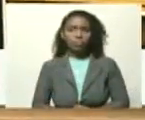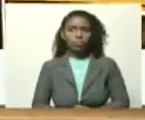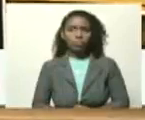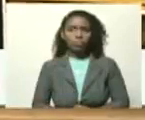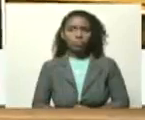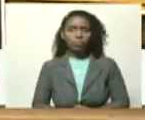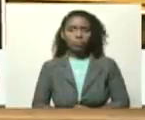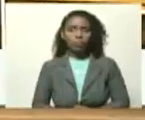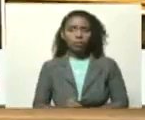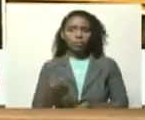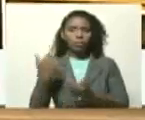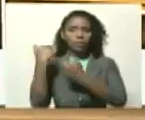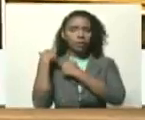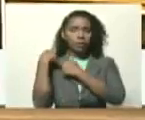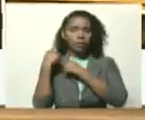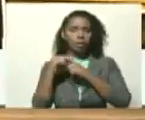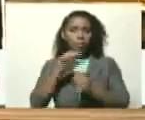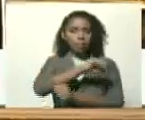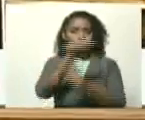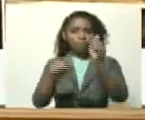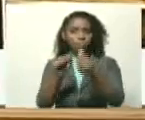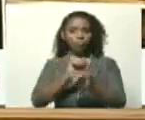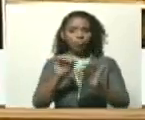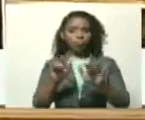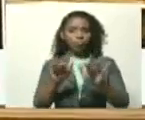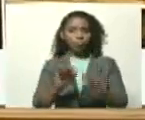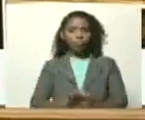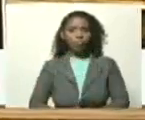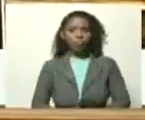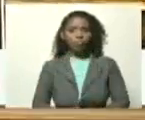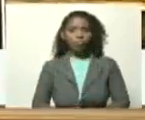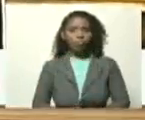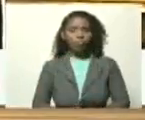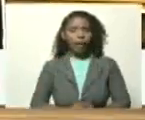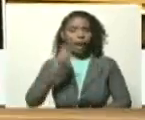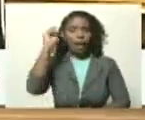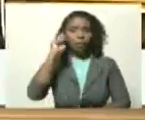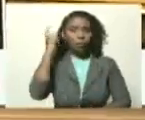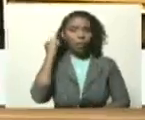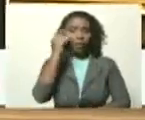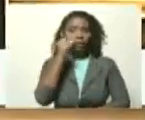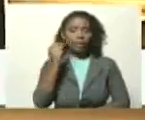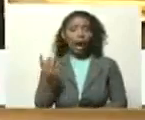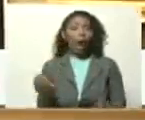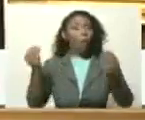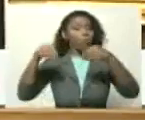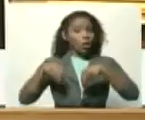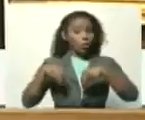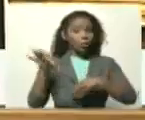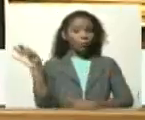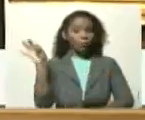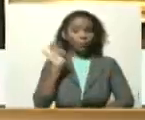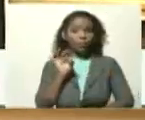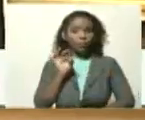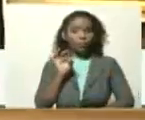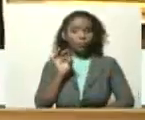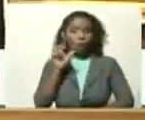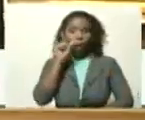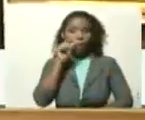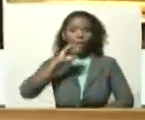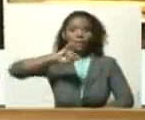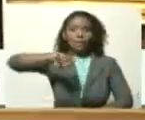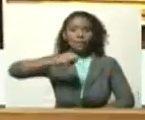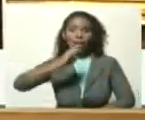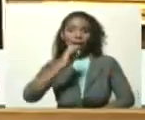la responsabilidad de la subsecretaría. Las diputadas y diputados que estén de acuerdo con elegir al ciudadano Jean